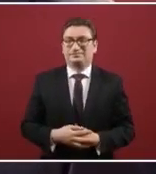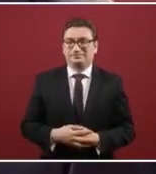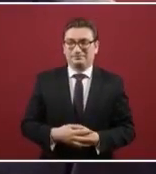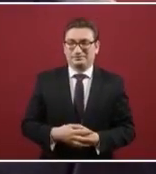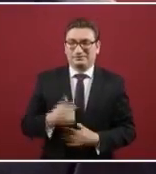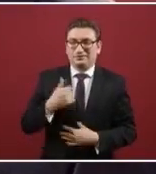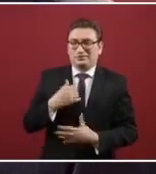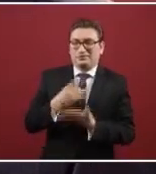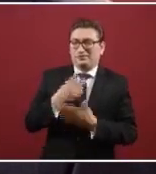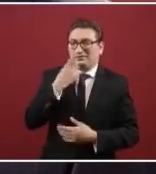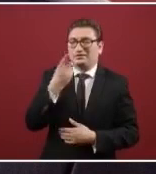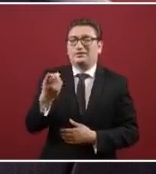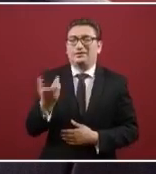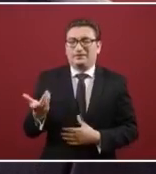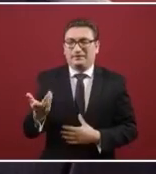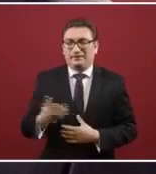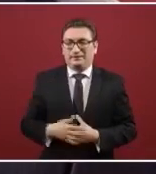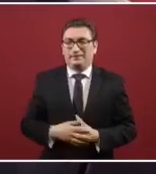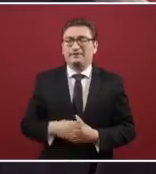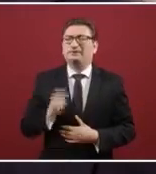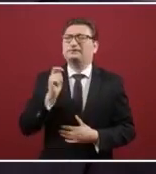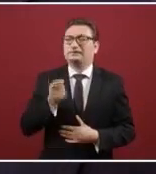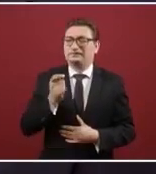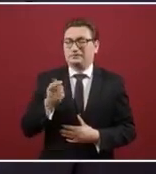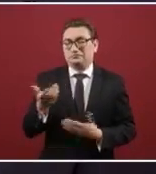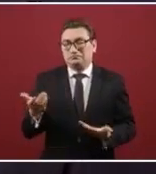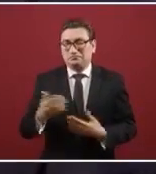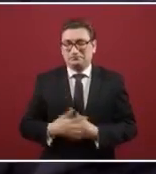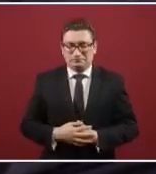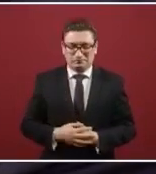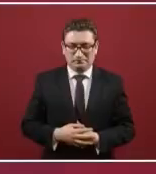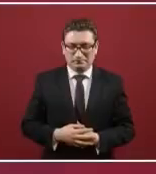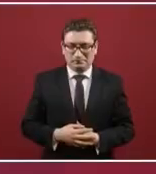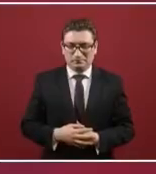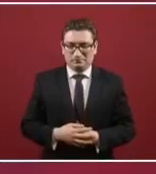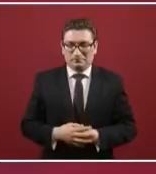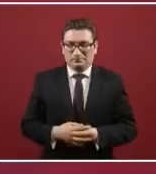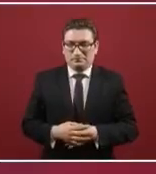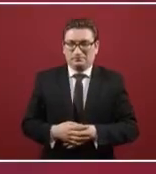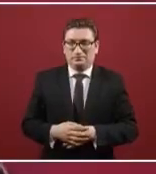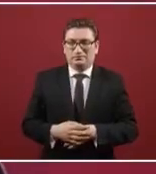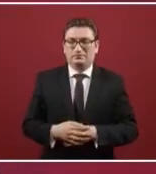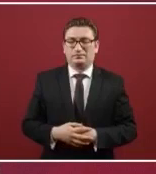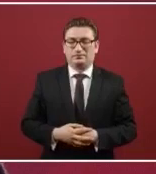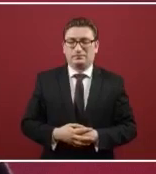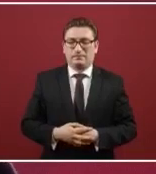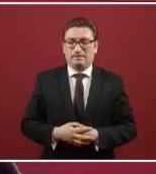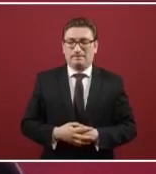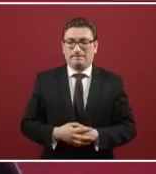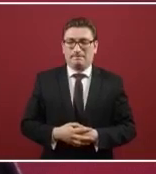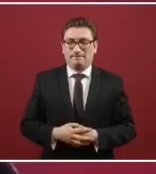Yo lo único que les puedo decir es de que son decisiones que se toman en cada